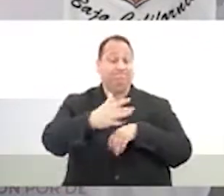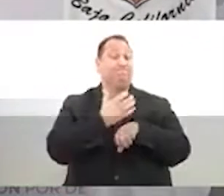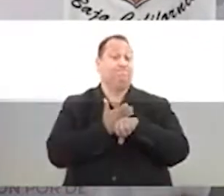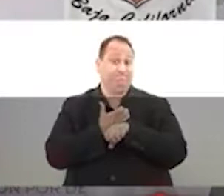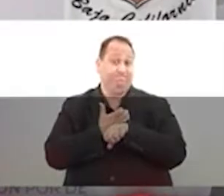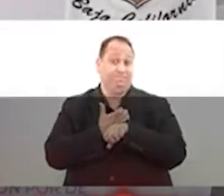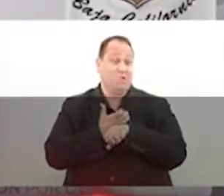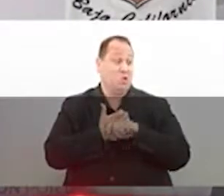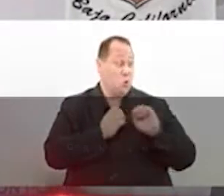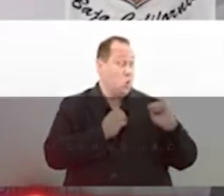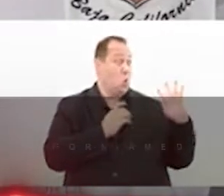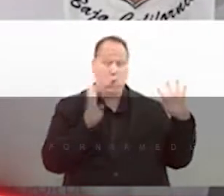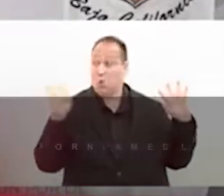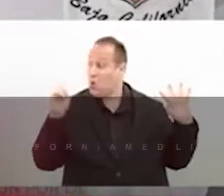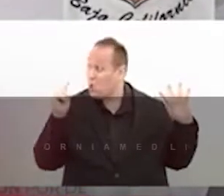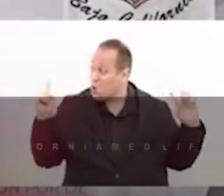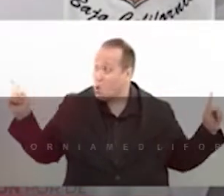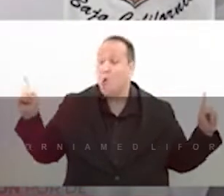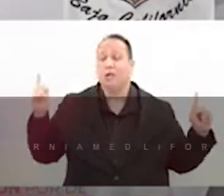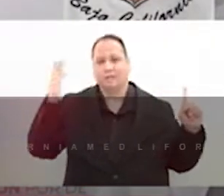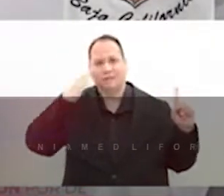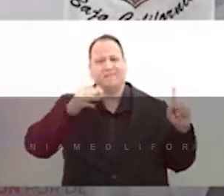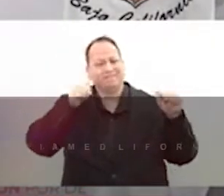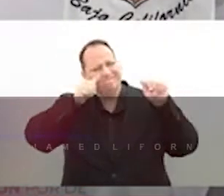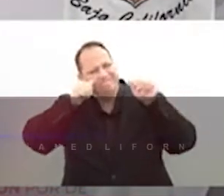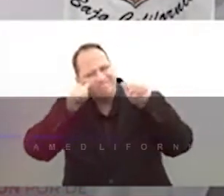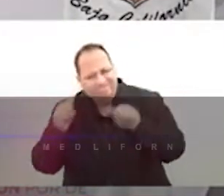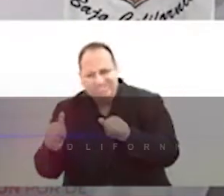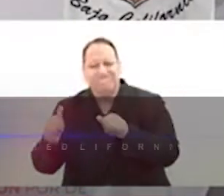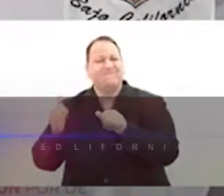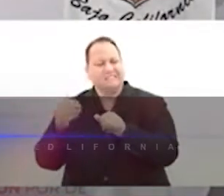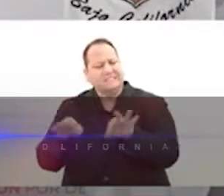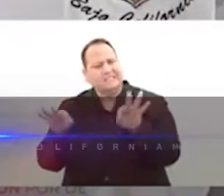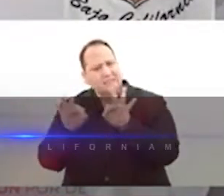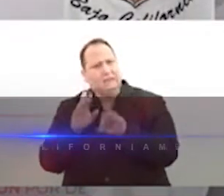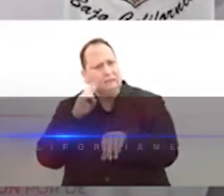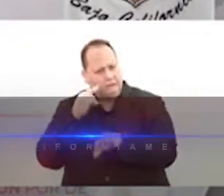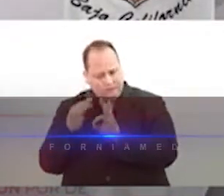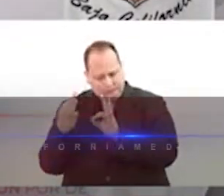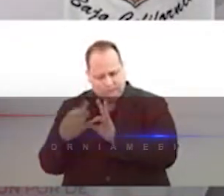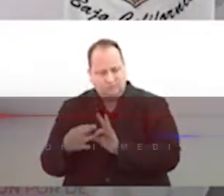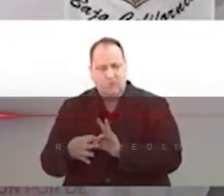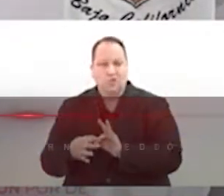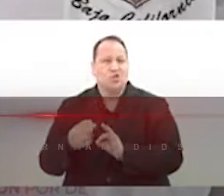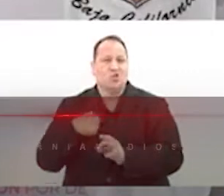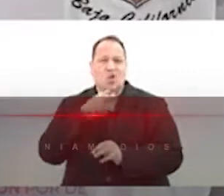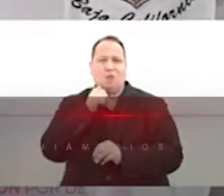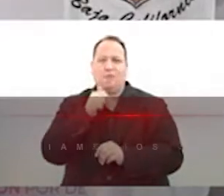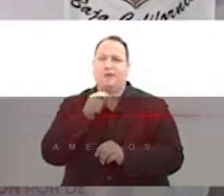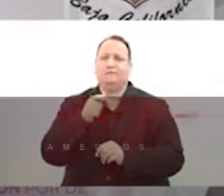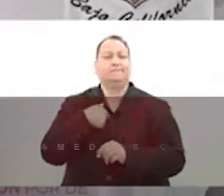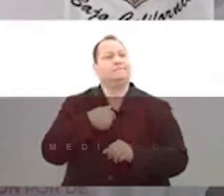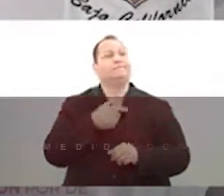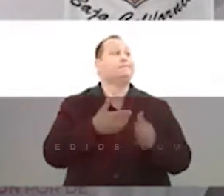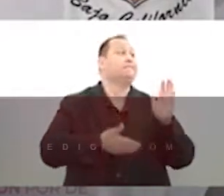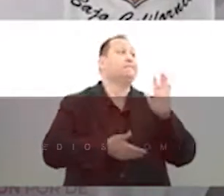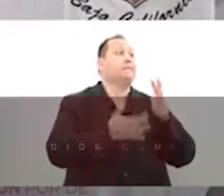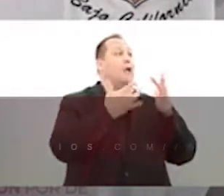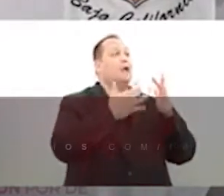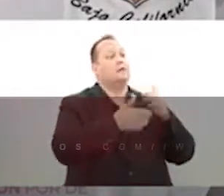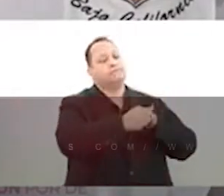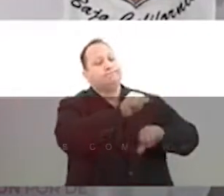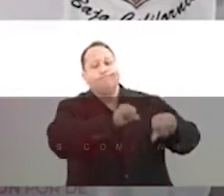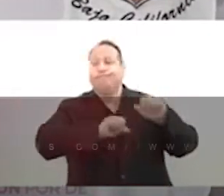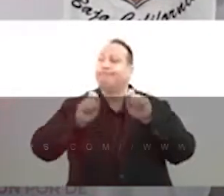todo mi gabinete. Tenemos que atender de manera responsable esta situación, porque yo no le puedo dejar esta problemática a la siguiente